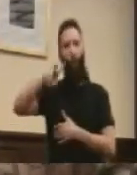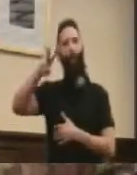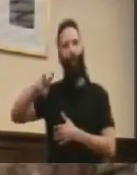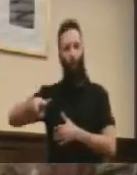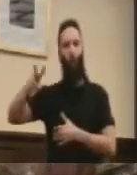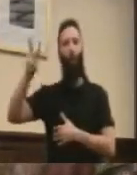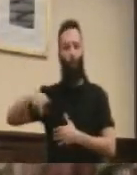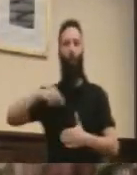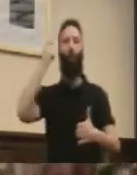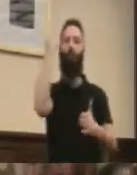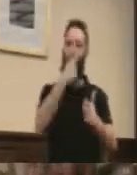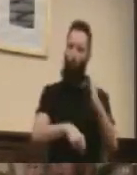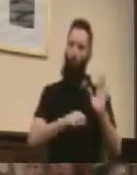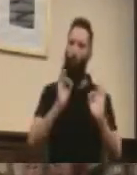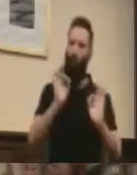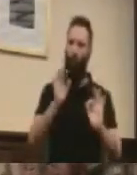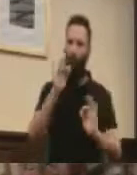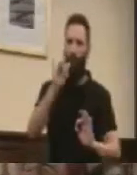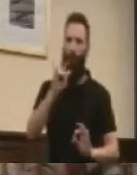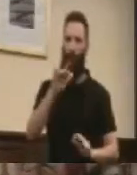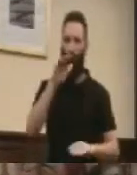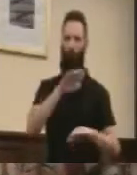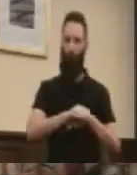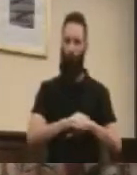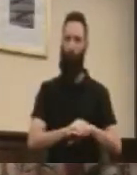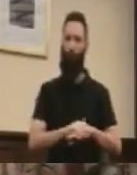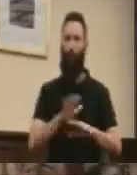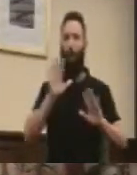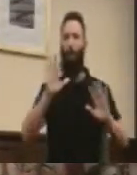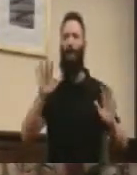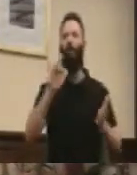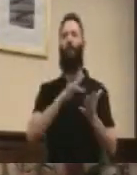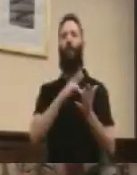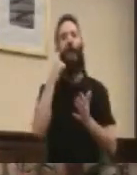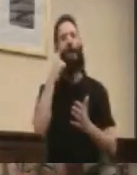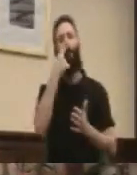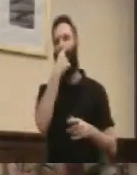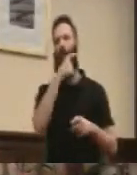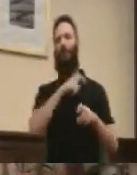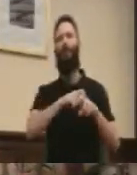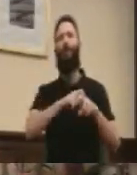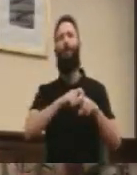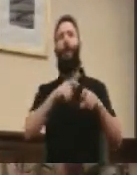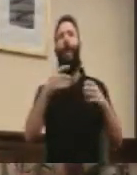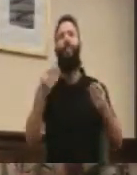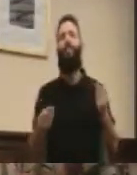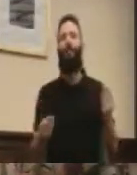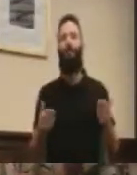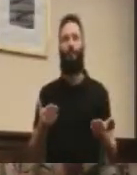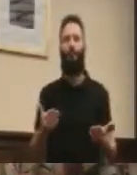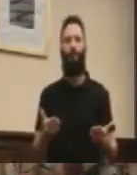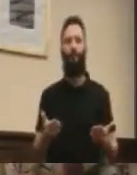forma rigurosa, efectivamente se realizan, pero ¿qué tipo de inspecciones hacen?